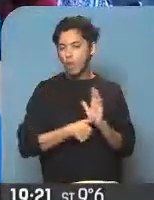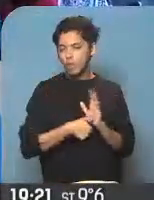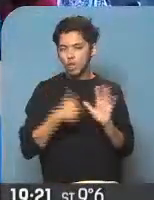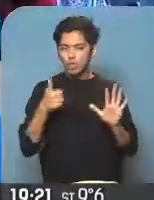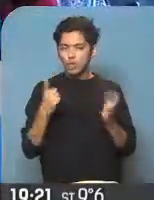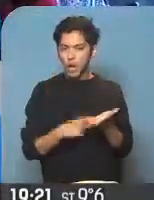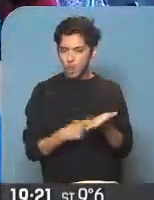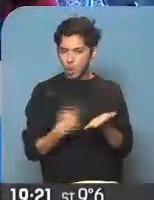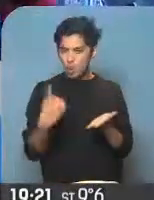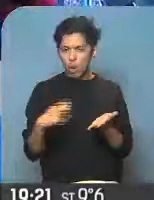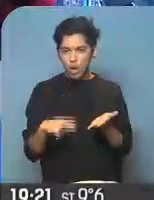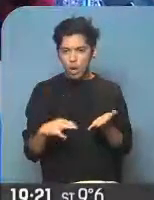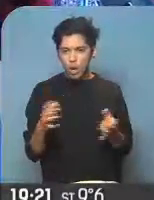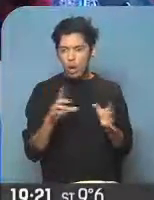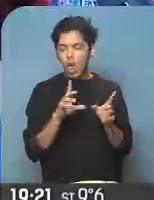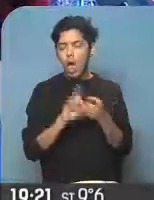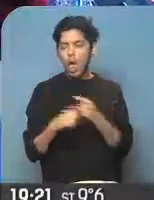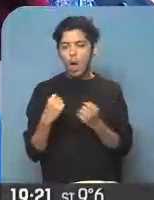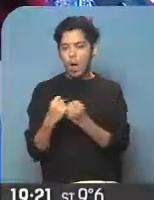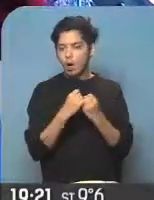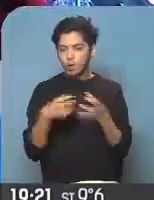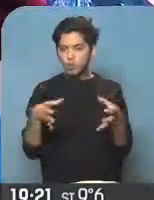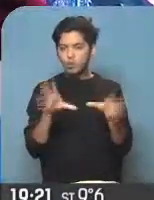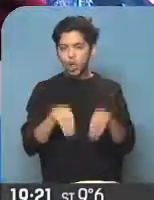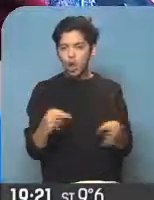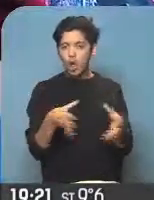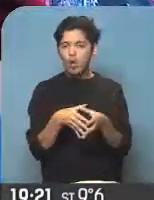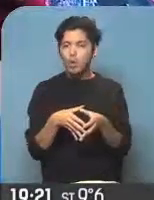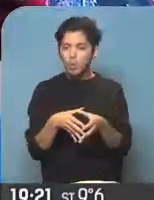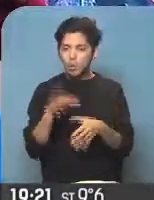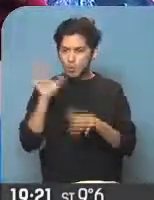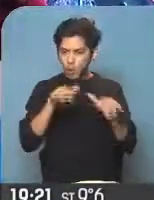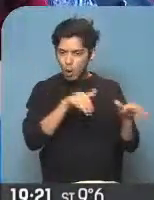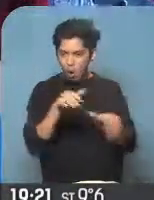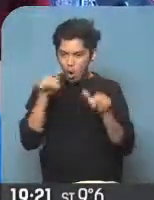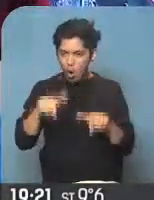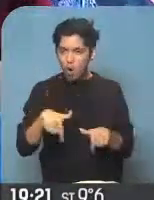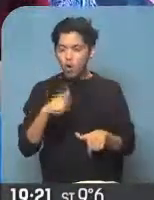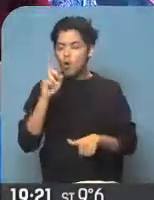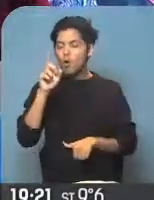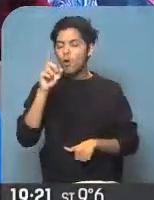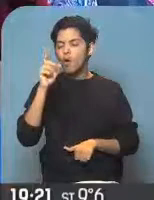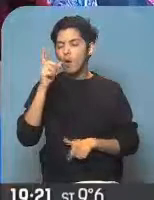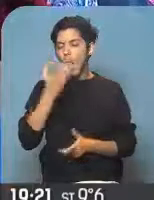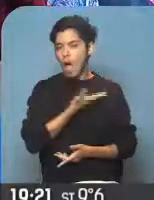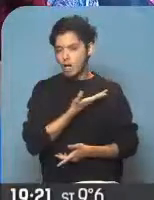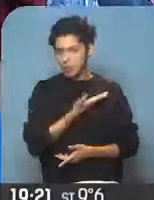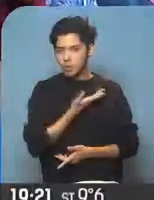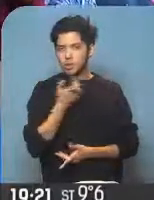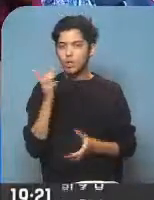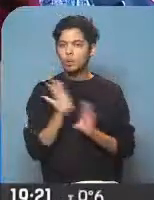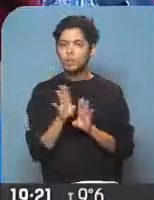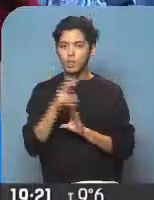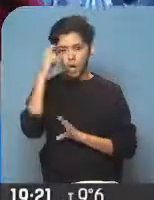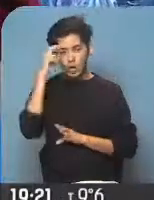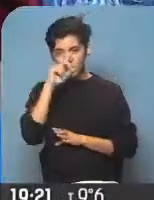documento único y consensuado por todas las organizaciones que convocaron a este gran acto aquí en las puertas del Congreso